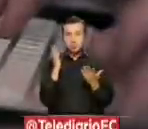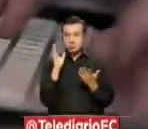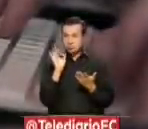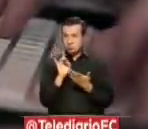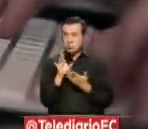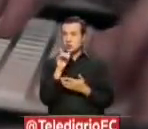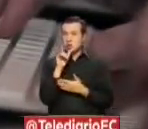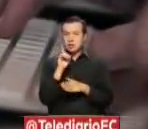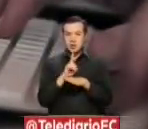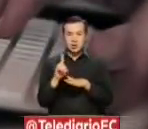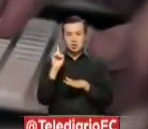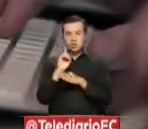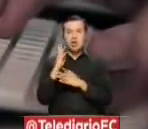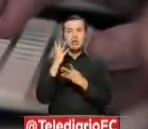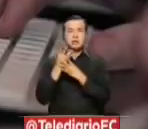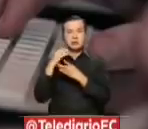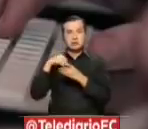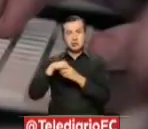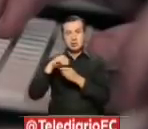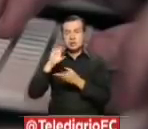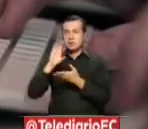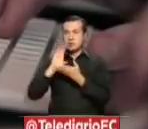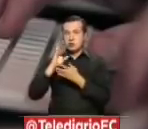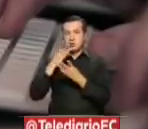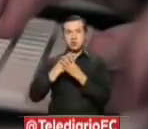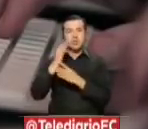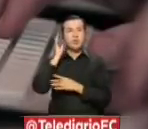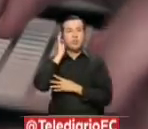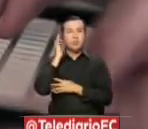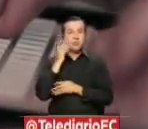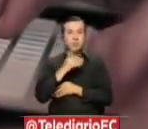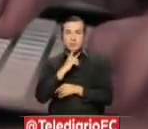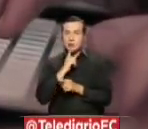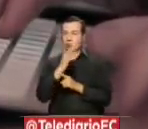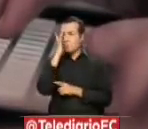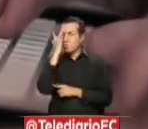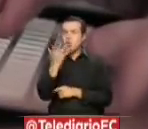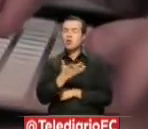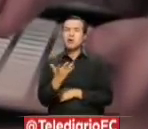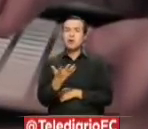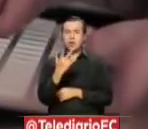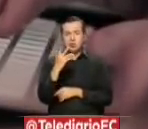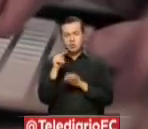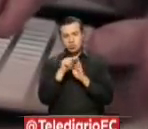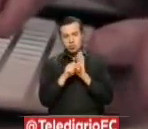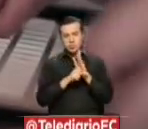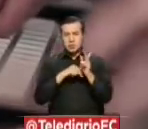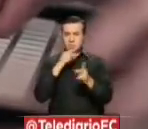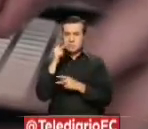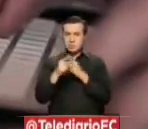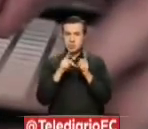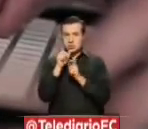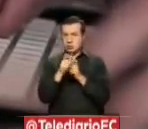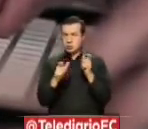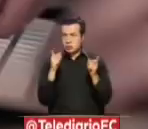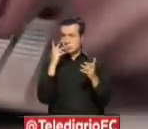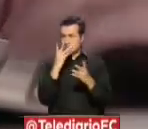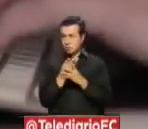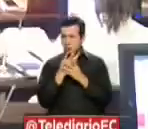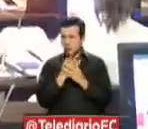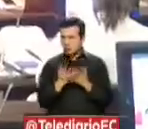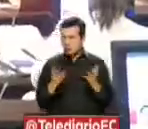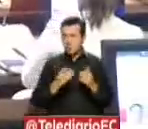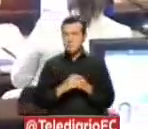su cargo la directora del Centro de Rehabilitación Social Femenino de Quito por no haber cumplido los protocolos de visitas a personas privadas de la